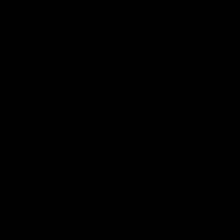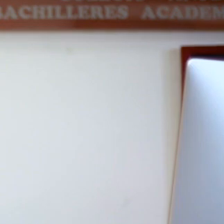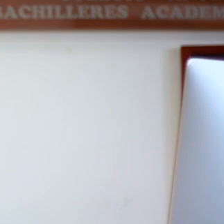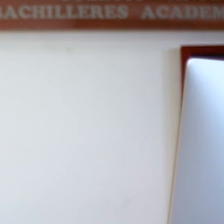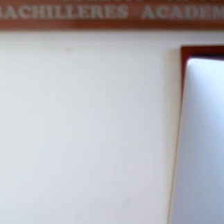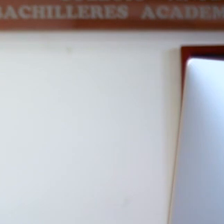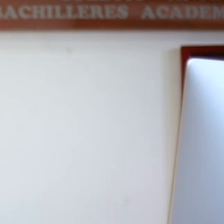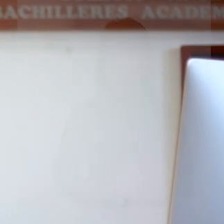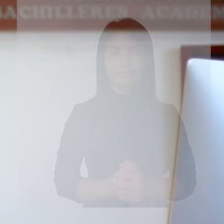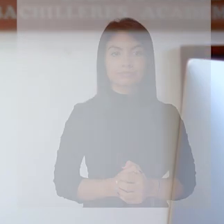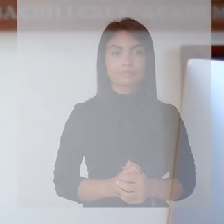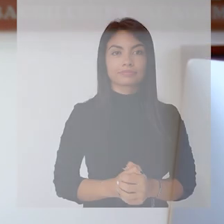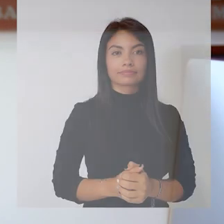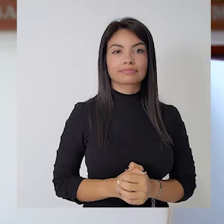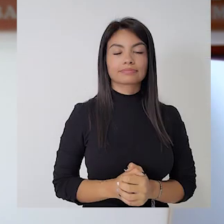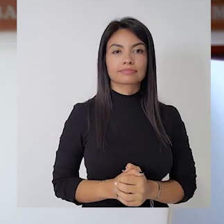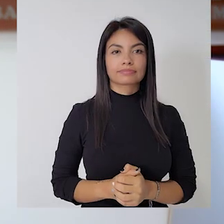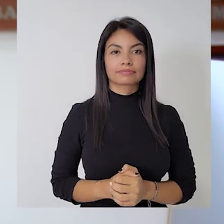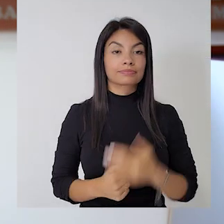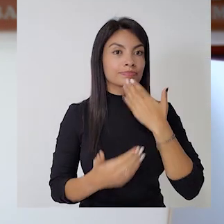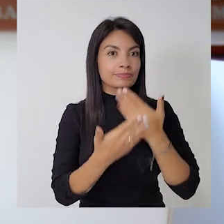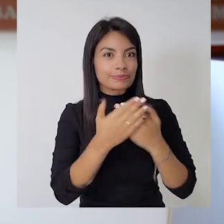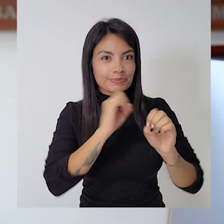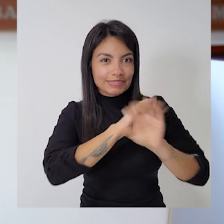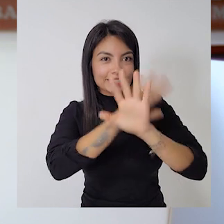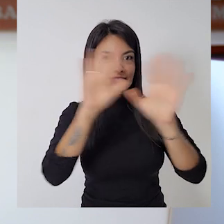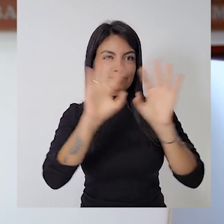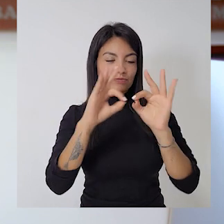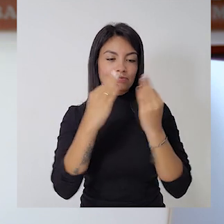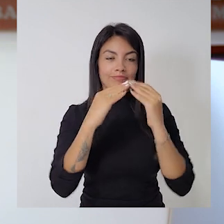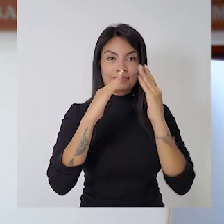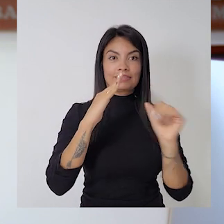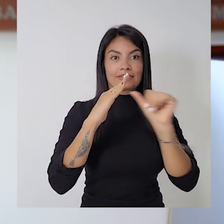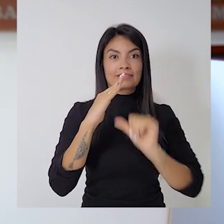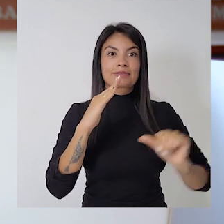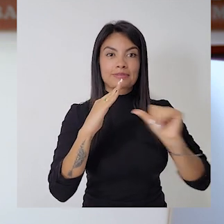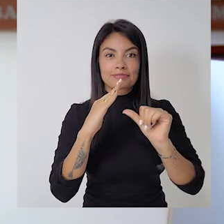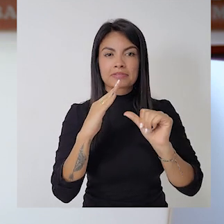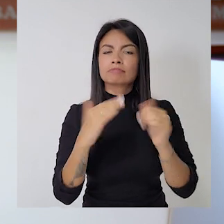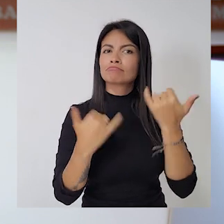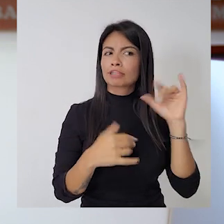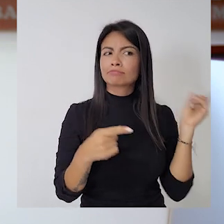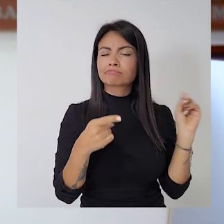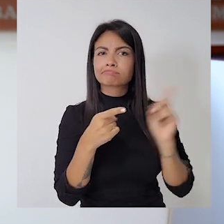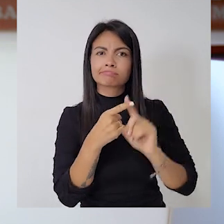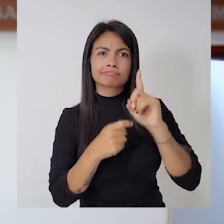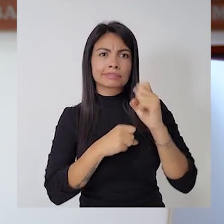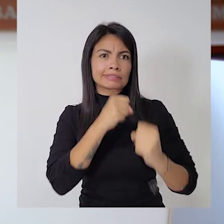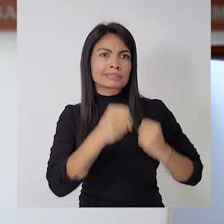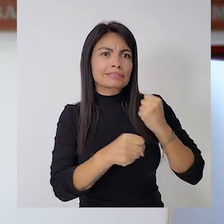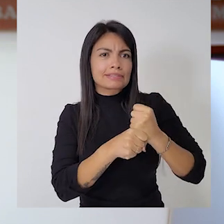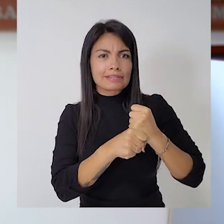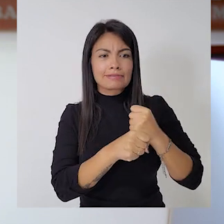día. Bonjour, chère famille anglohispano. Muy buenos días a la querida familia del Colegio Anglohispano, con el cual pues ya